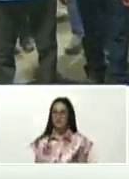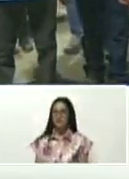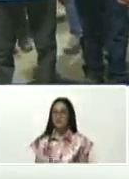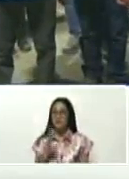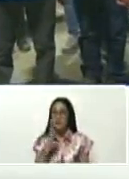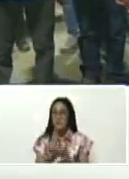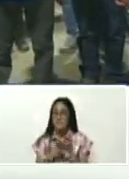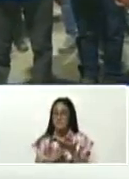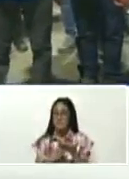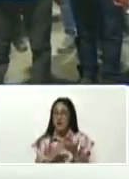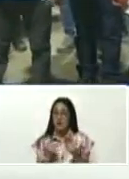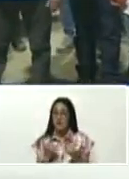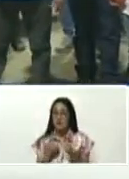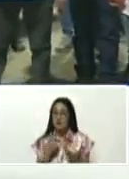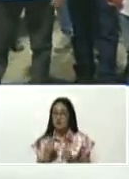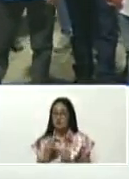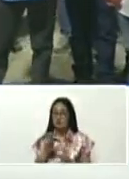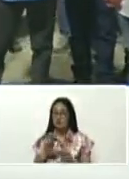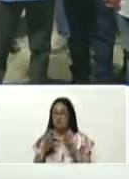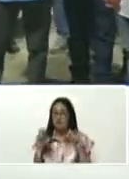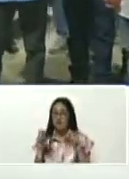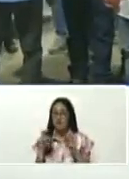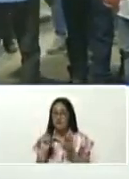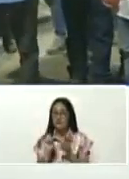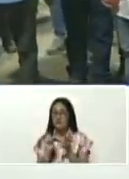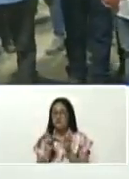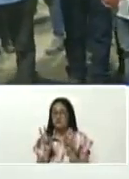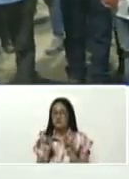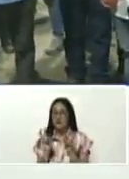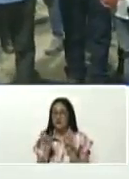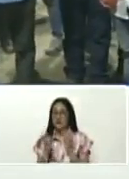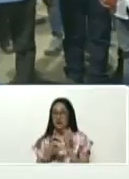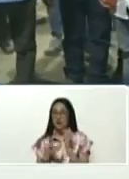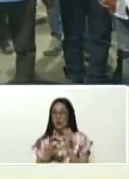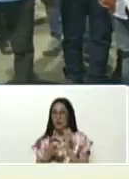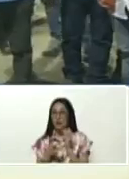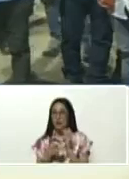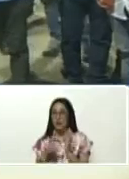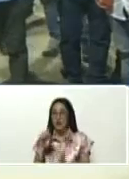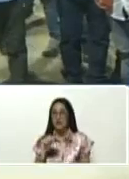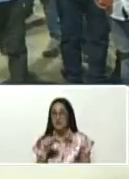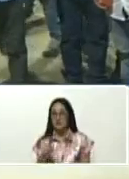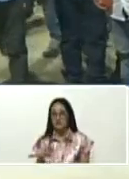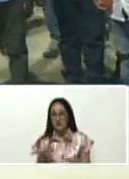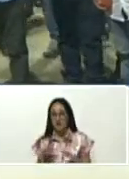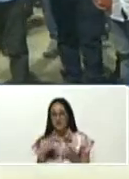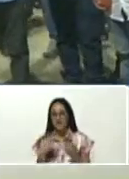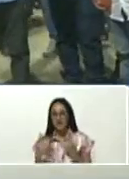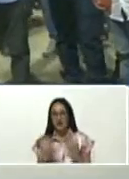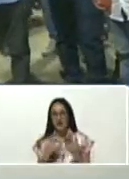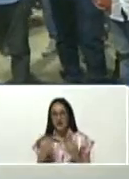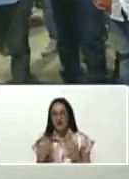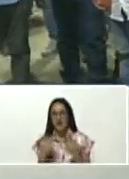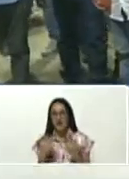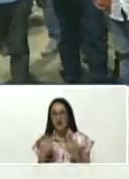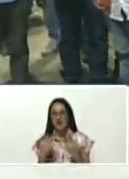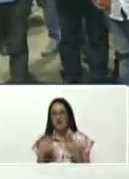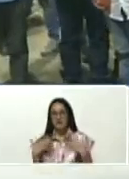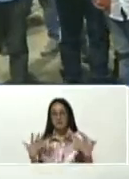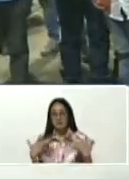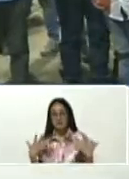hemos descubierto en innovación tecnológica, incluso acá en esta hermosa feria, la